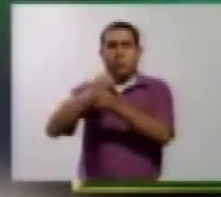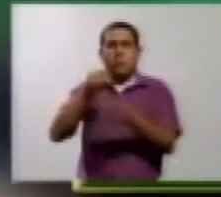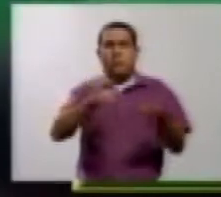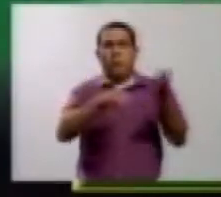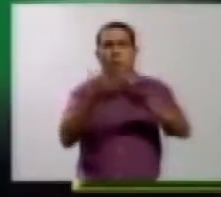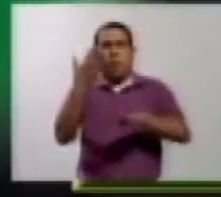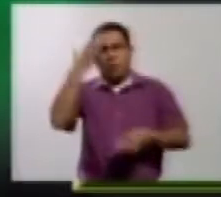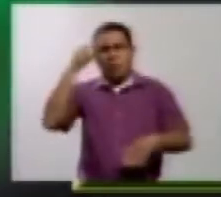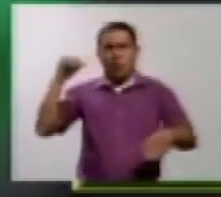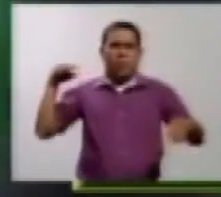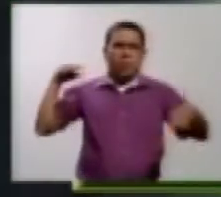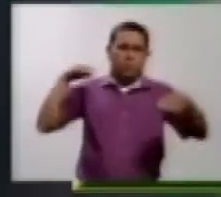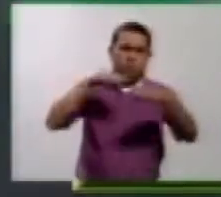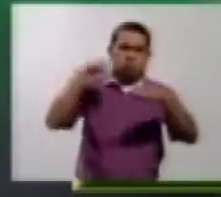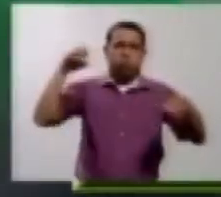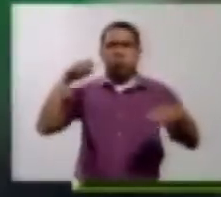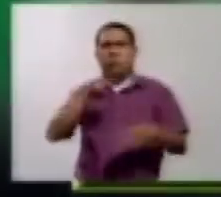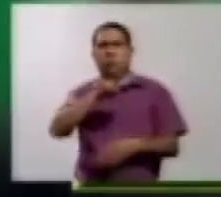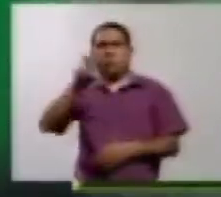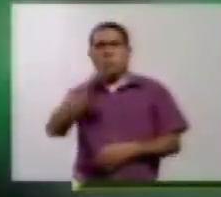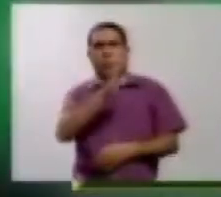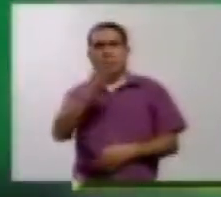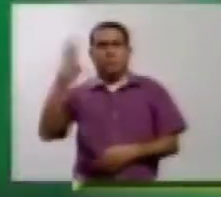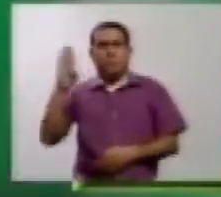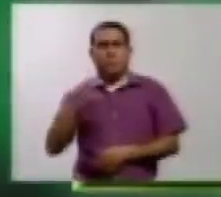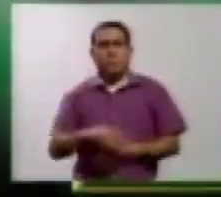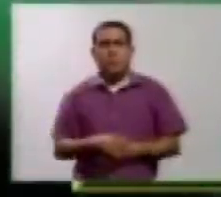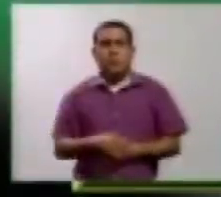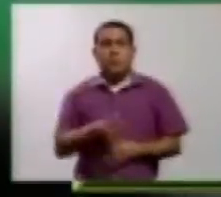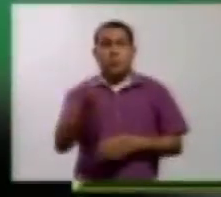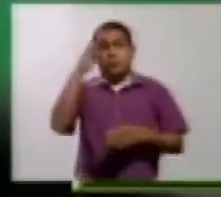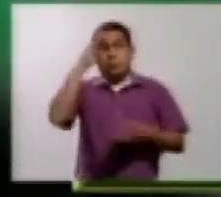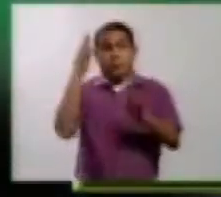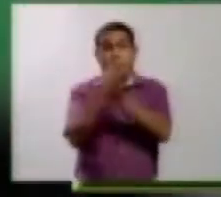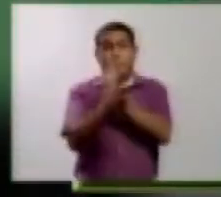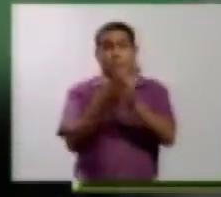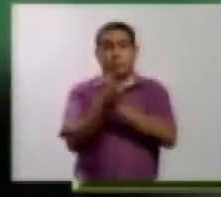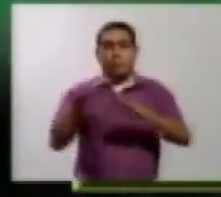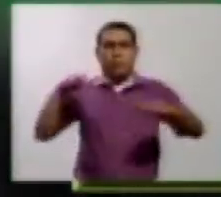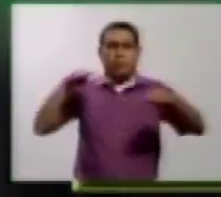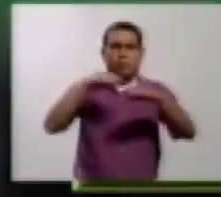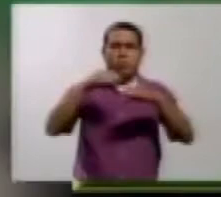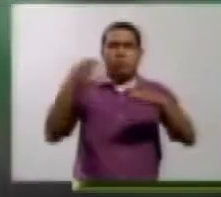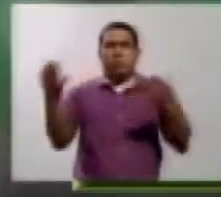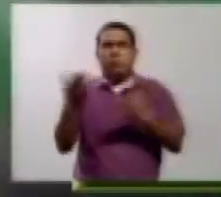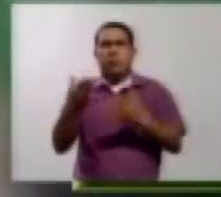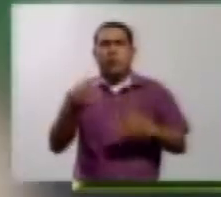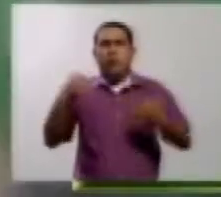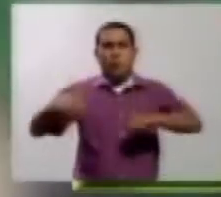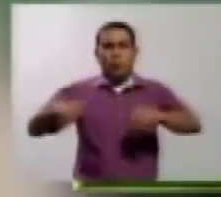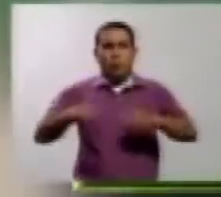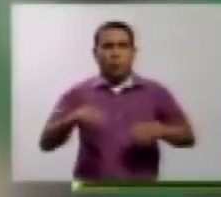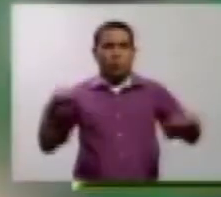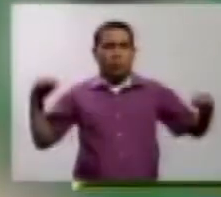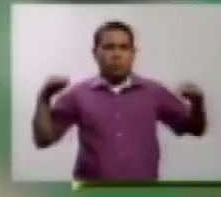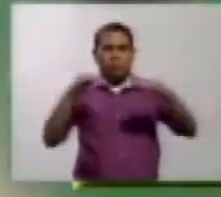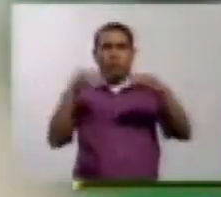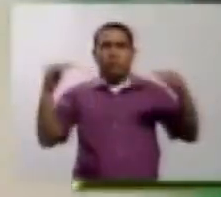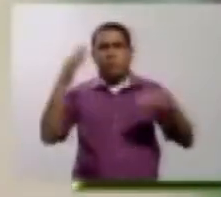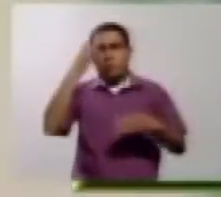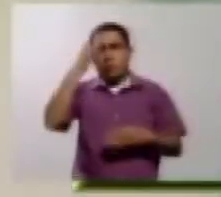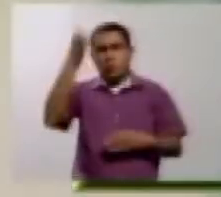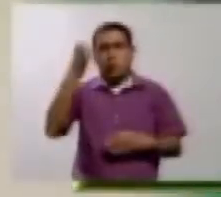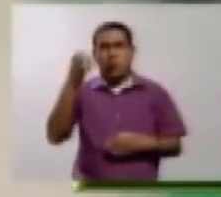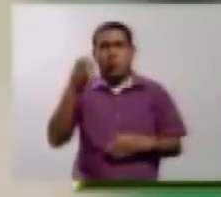aparatoso accidente registrado al norte de Barranquilla. Según el reporte de las autoridades, el choque se registró entre estas dos busetas, al parecer por la